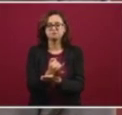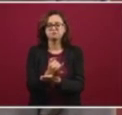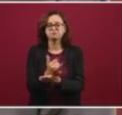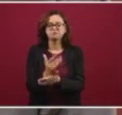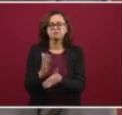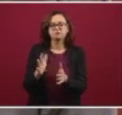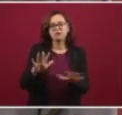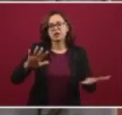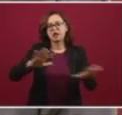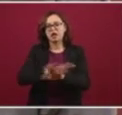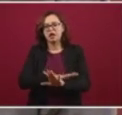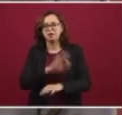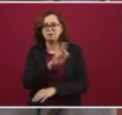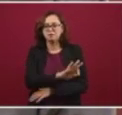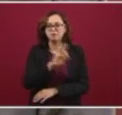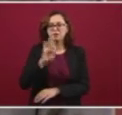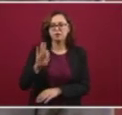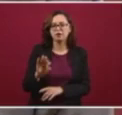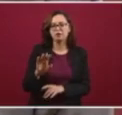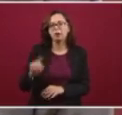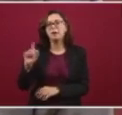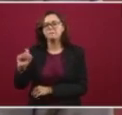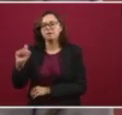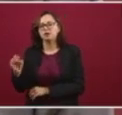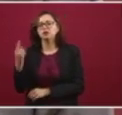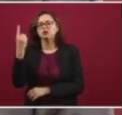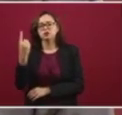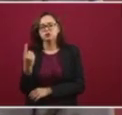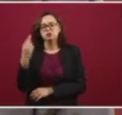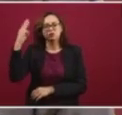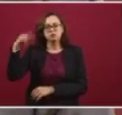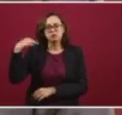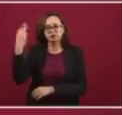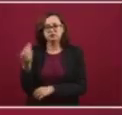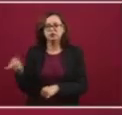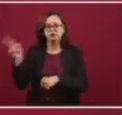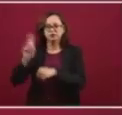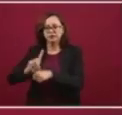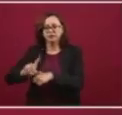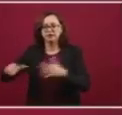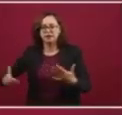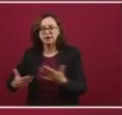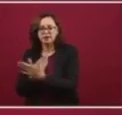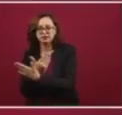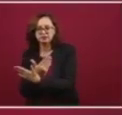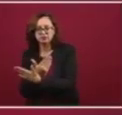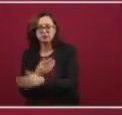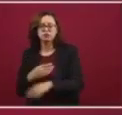recordar al presidente Juárez el 21 de marzo, pero hasta